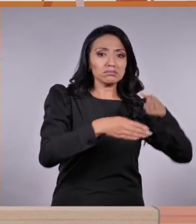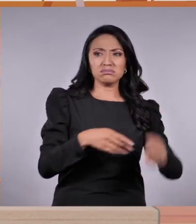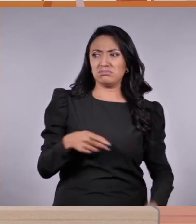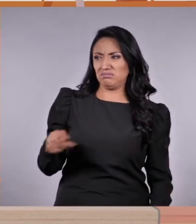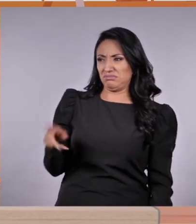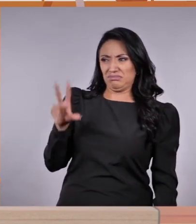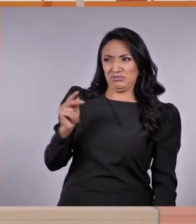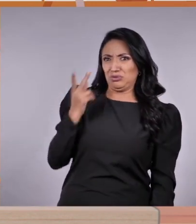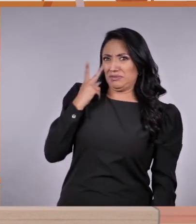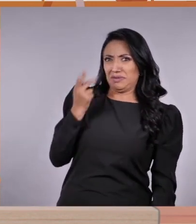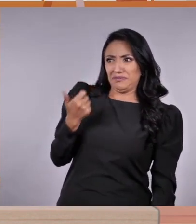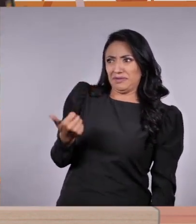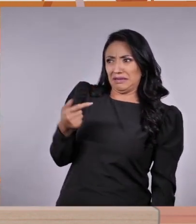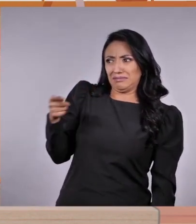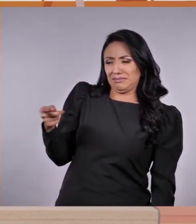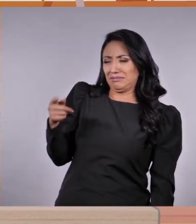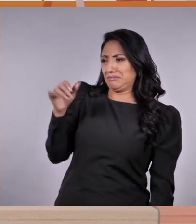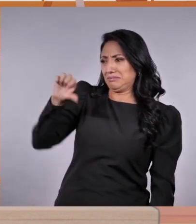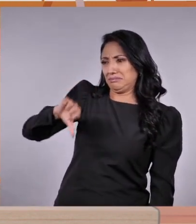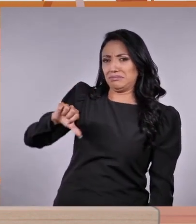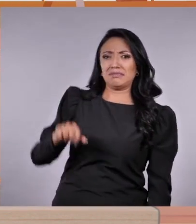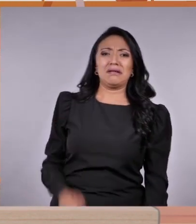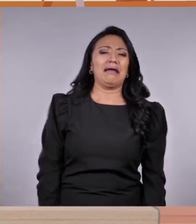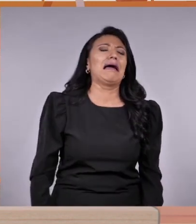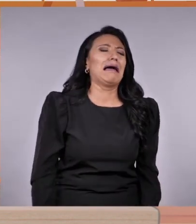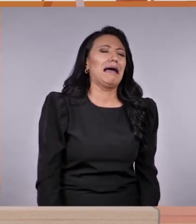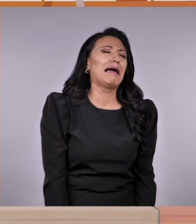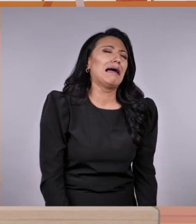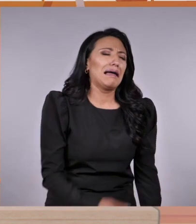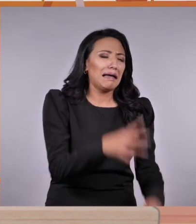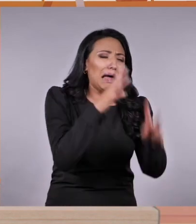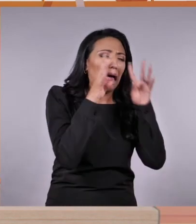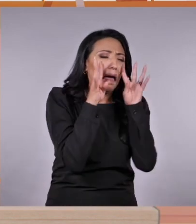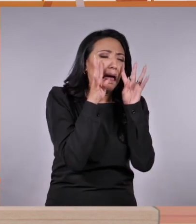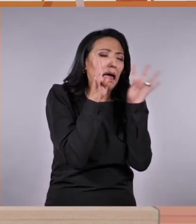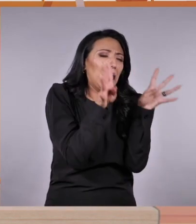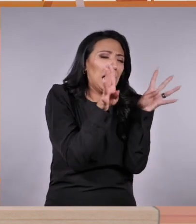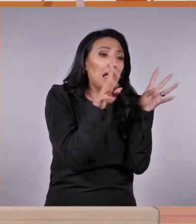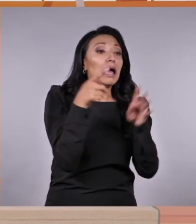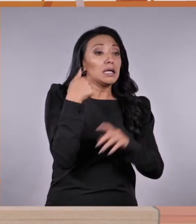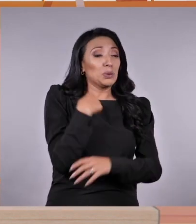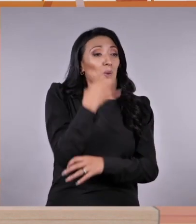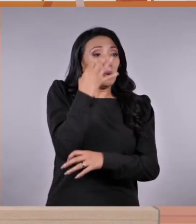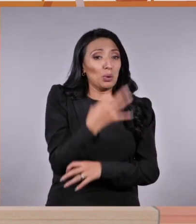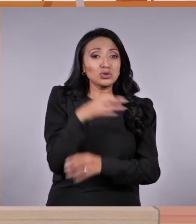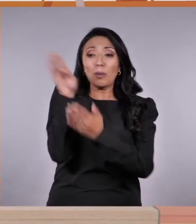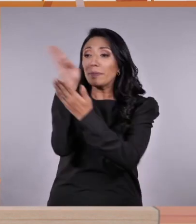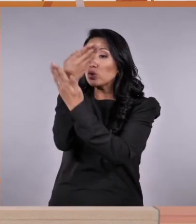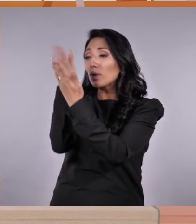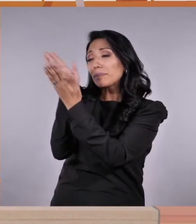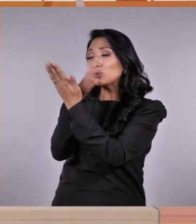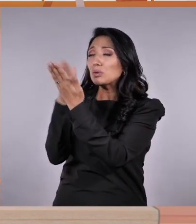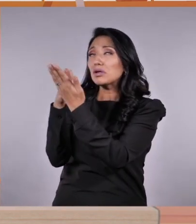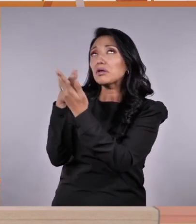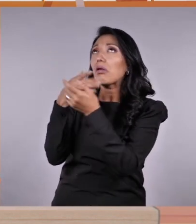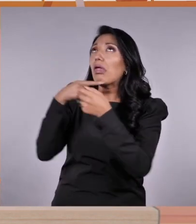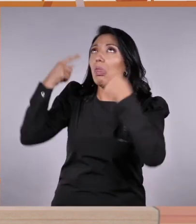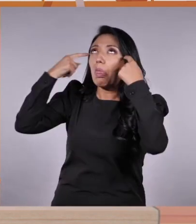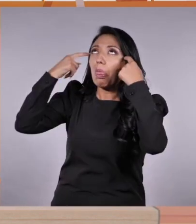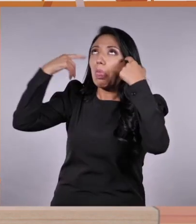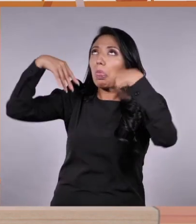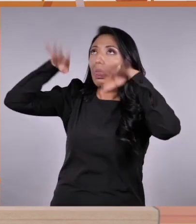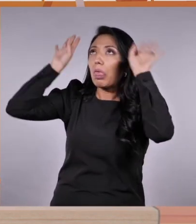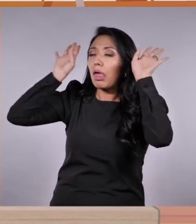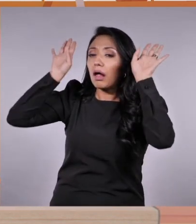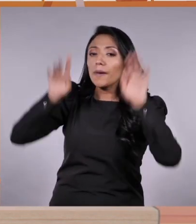ve delicioso, se ve quemado. ¡Ay, sí, se me quemó! Es que estaba pintando con todos estos colores. Y luego no me di cuenta y